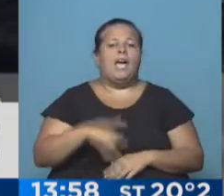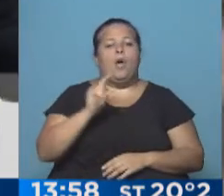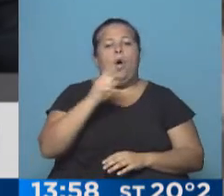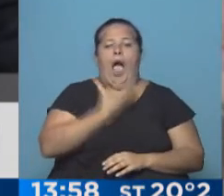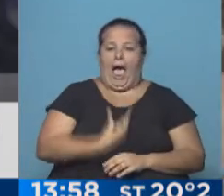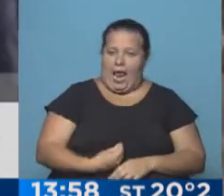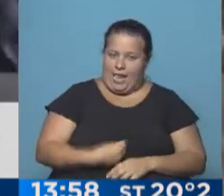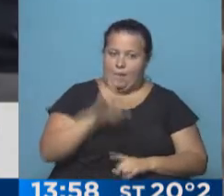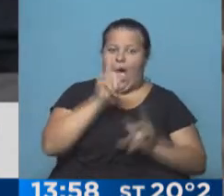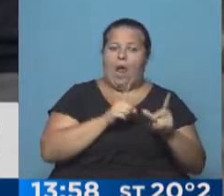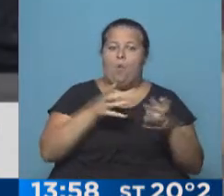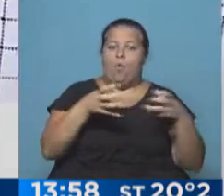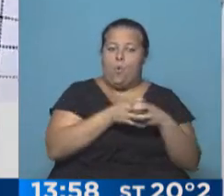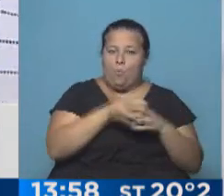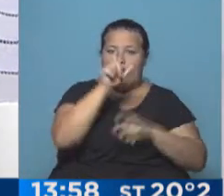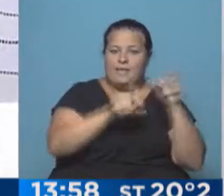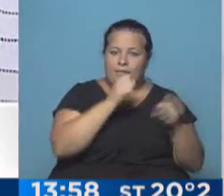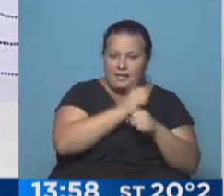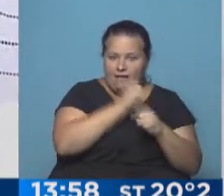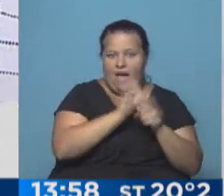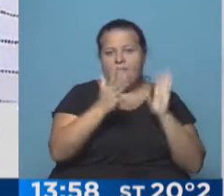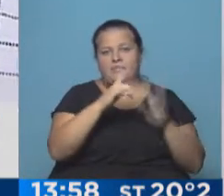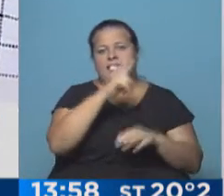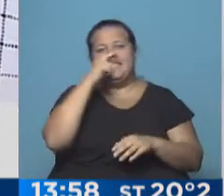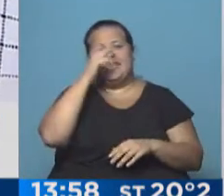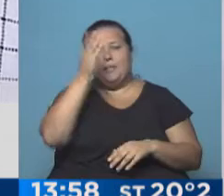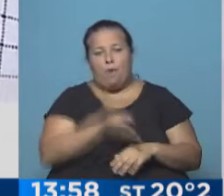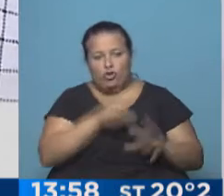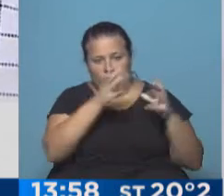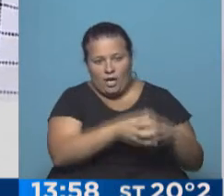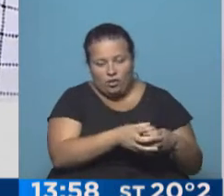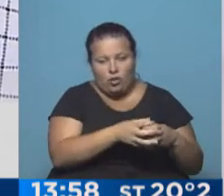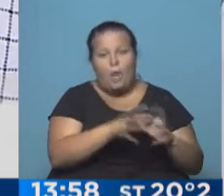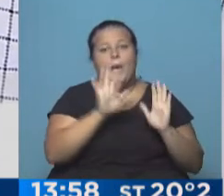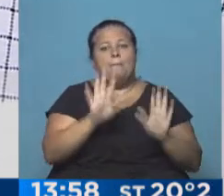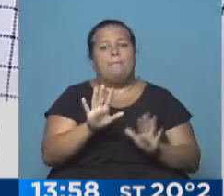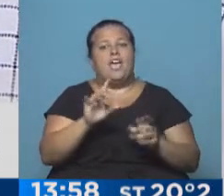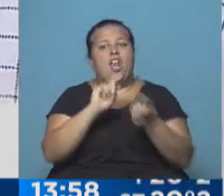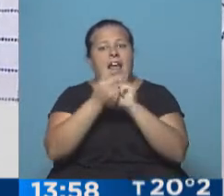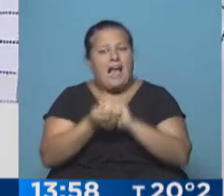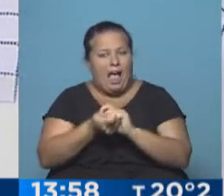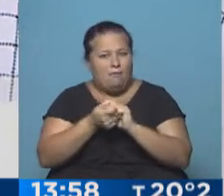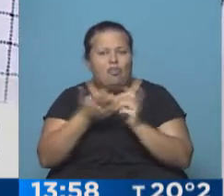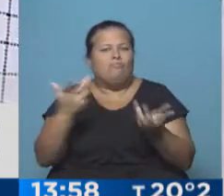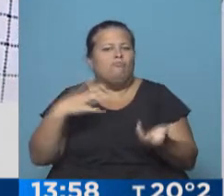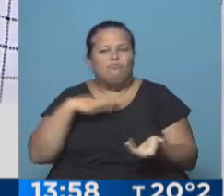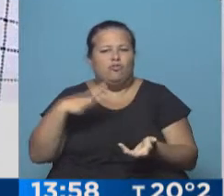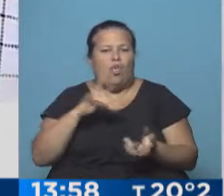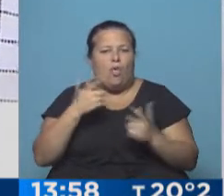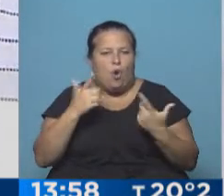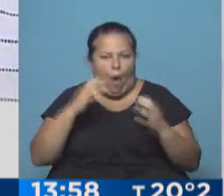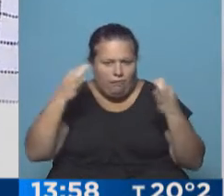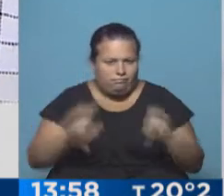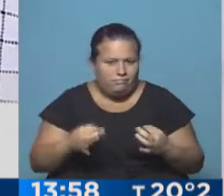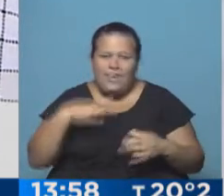para una franja de los trabajadores de alrededor del 7 por ciento pero la reforma de fondo todavía no aparece